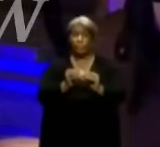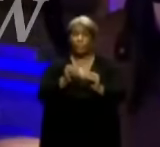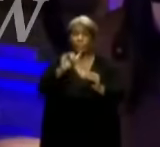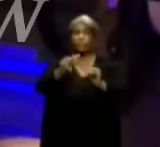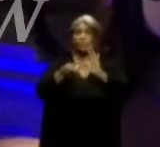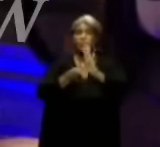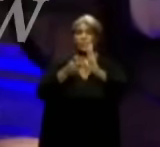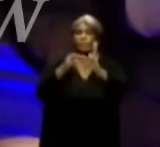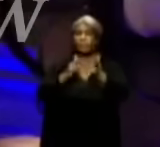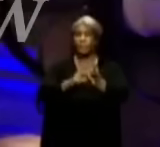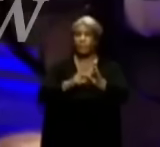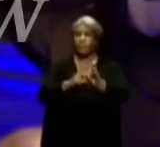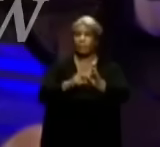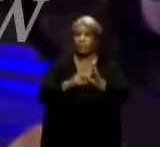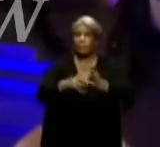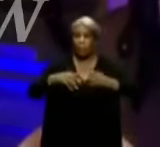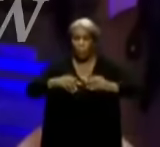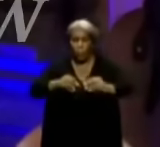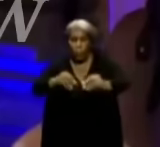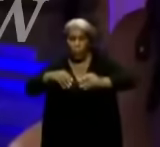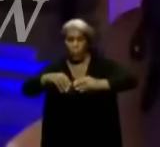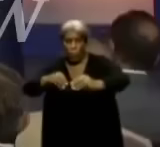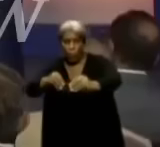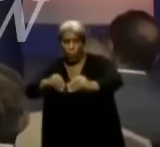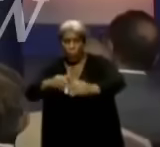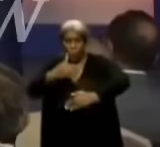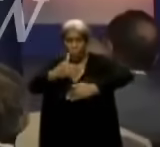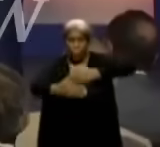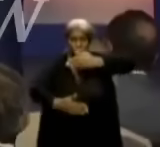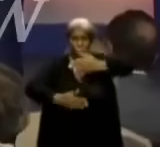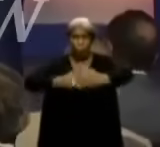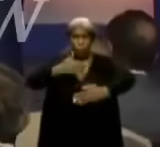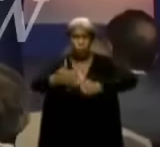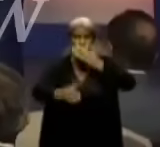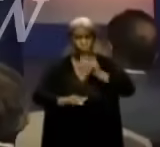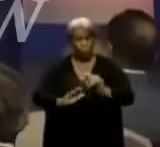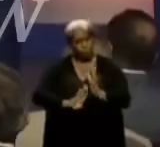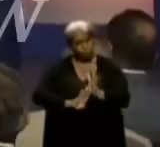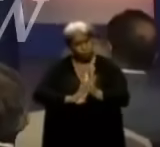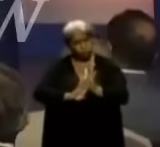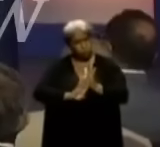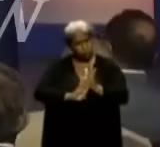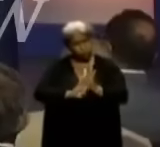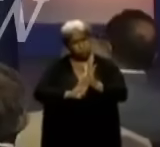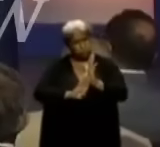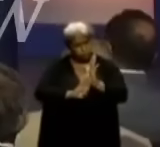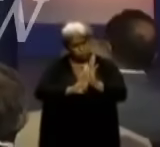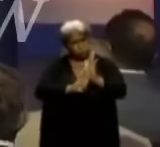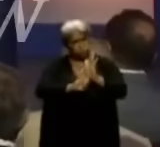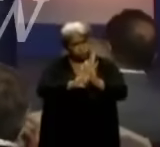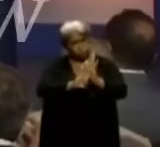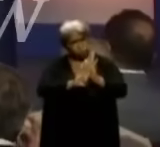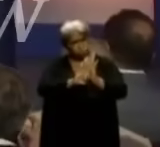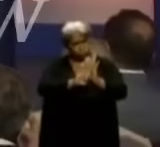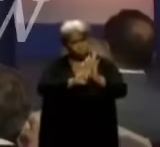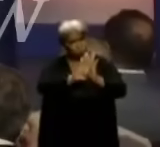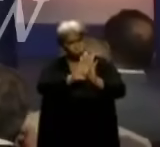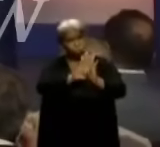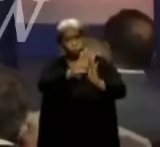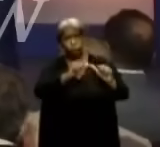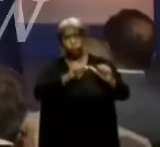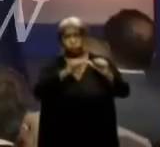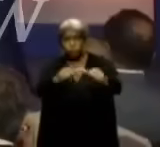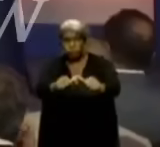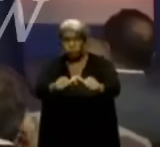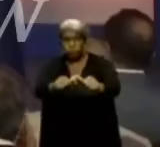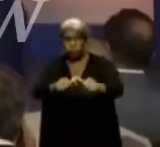el sector agropecuario viene de manera sostenida manteniendo un aumento en la producción y en la